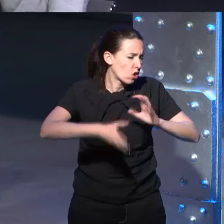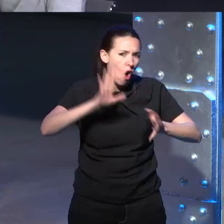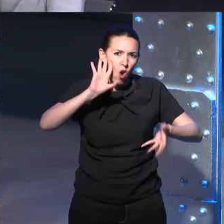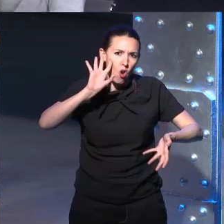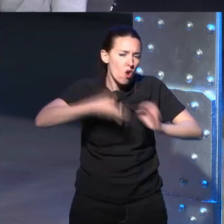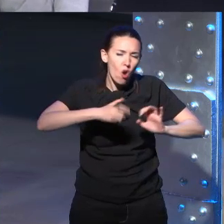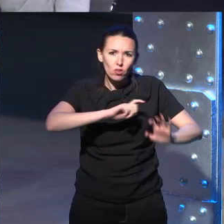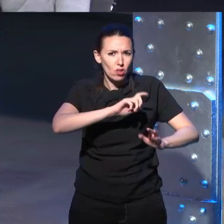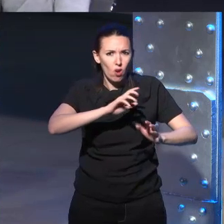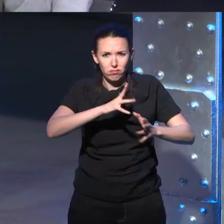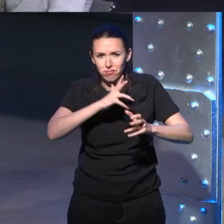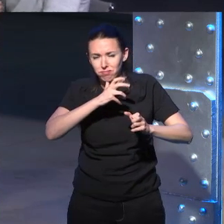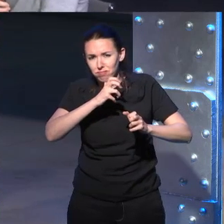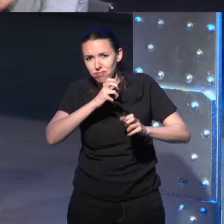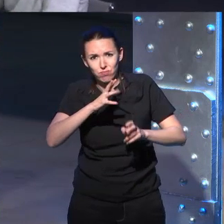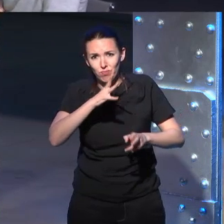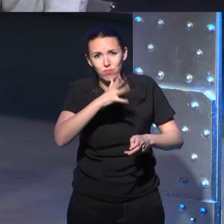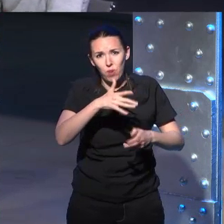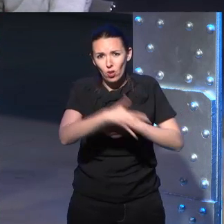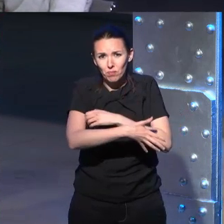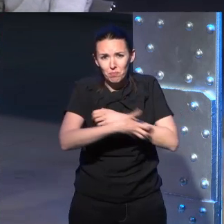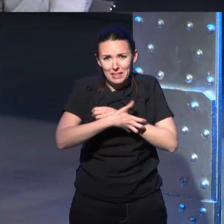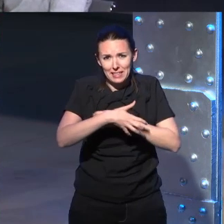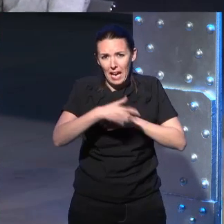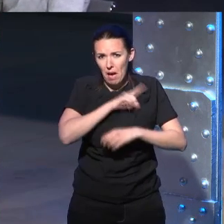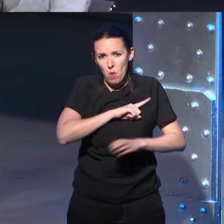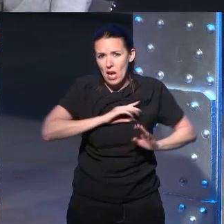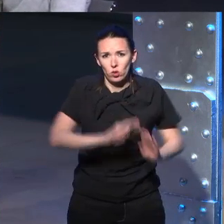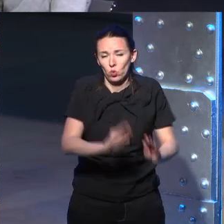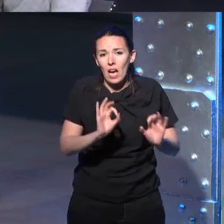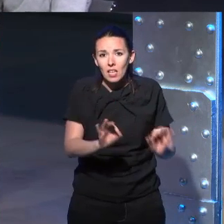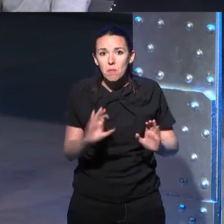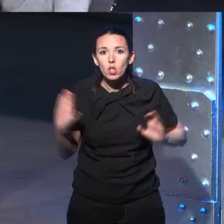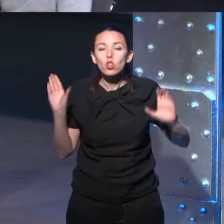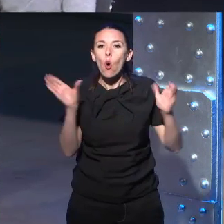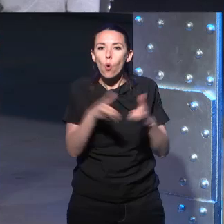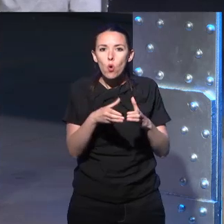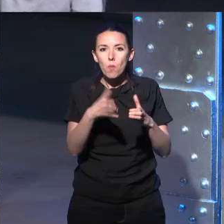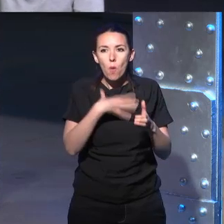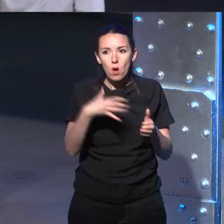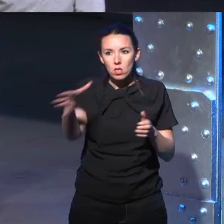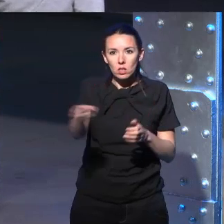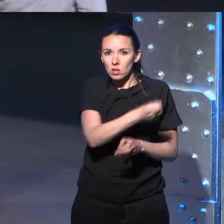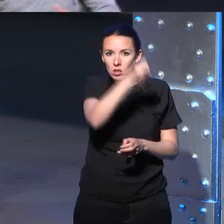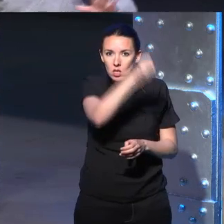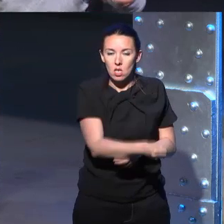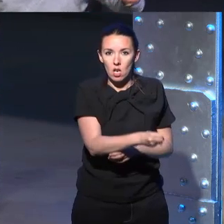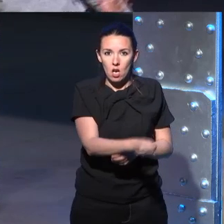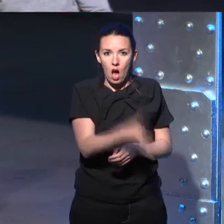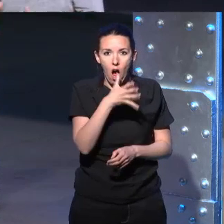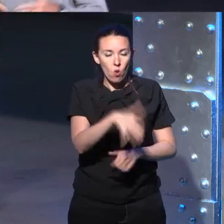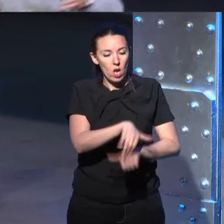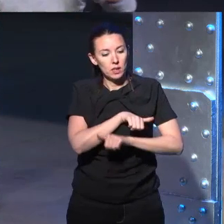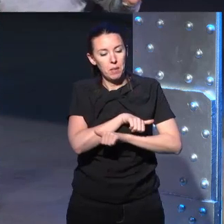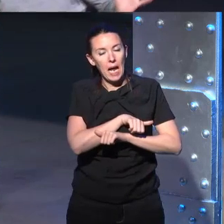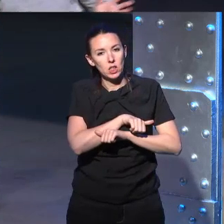fin, enloquecido, destrozado por su propia miseria moral. Pero claro, esos grupos que eran capaces de meter a un tío en el agua y estar ahí esperando